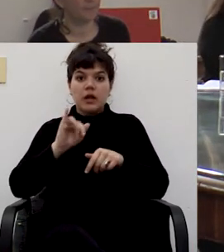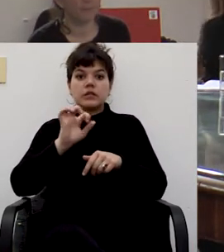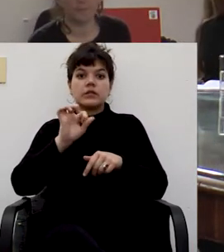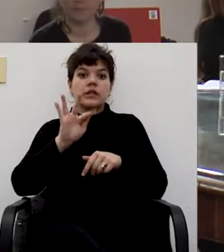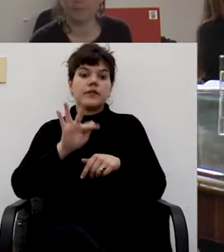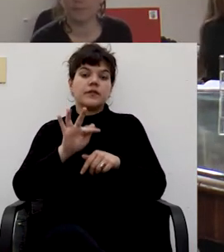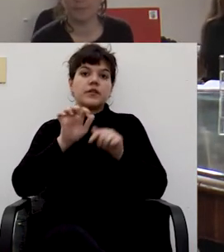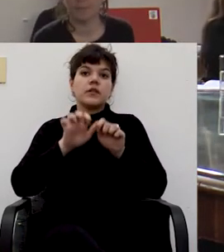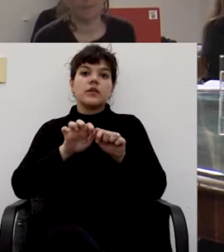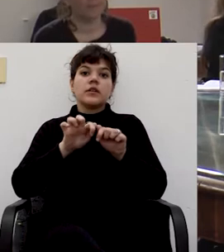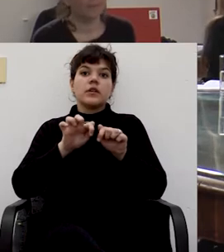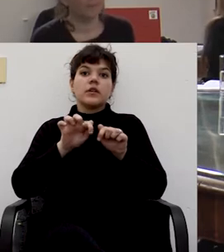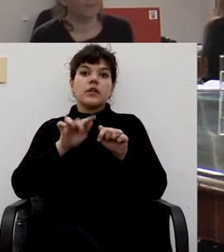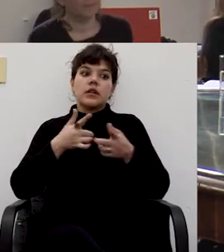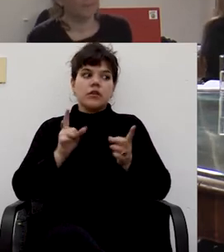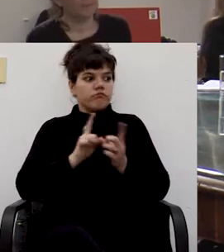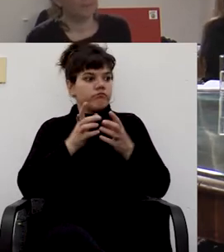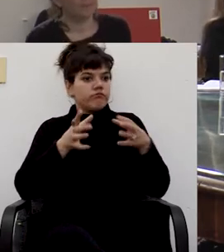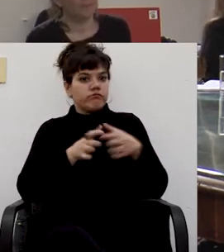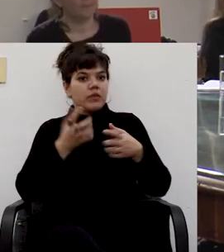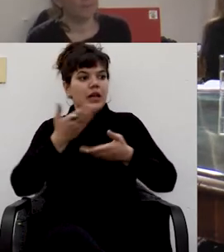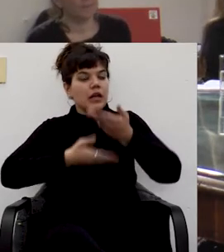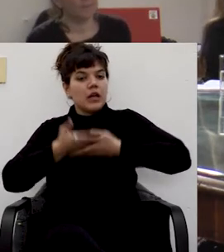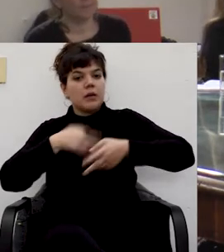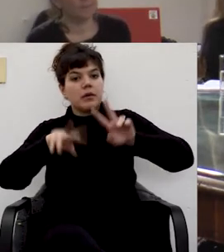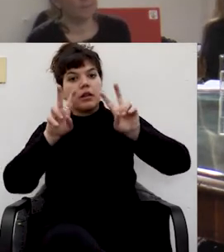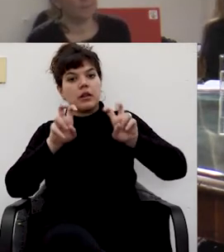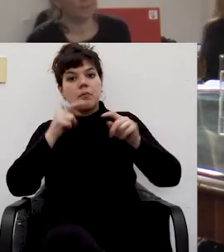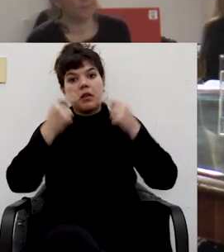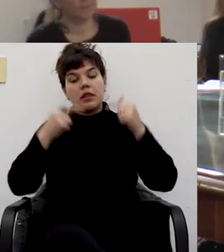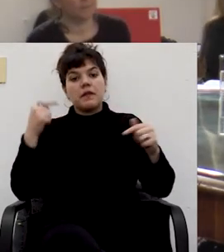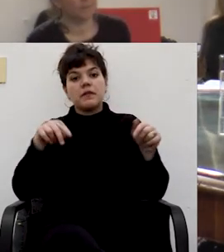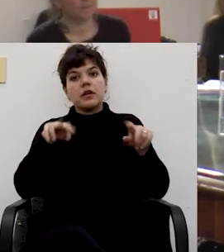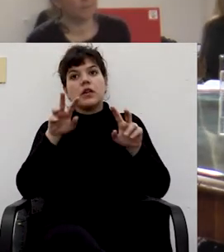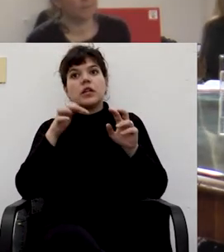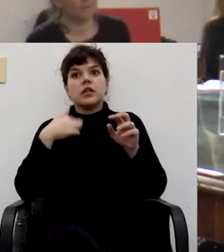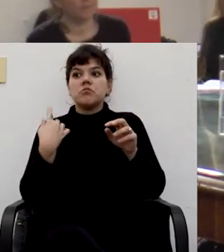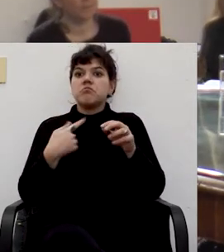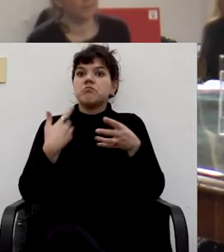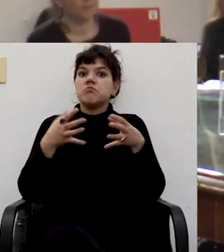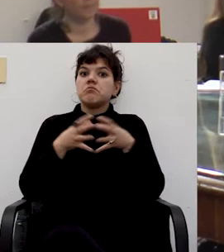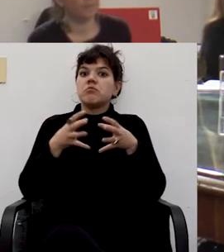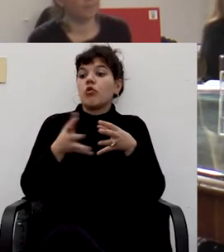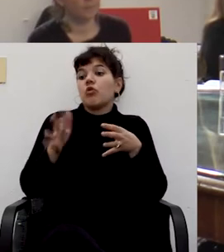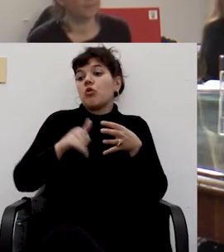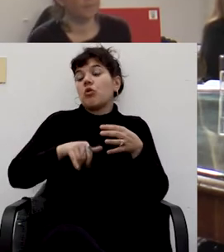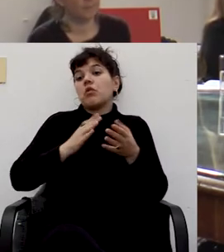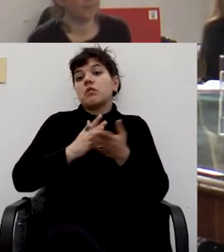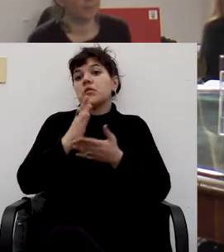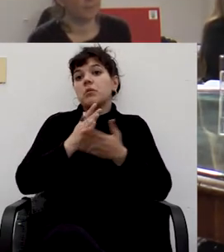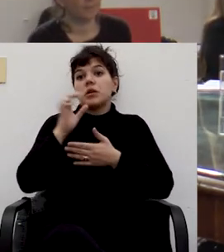que nos encuentra en el intercambio, particularmente sobre estas temáticas que hacen a nuestro cotidiano, ¿no? A